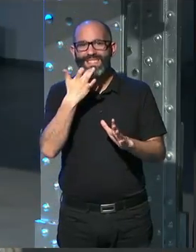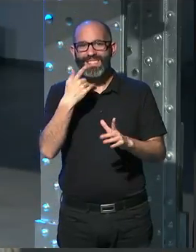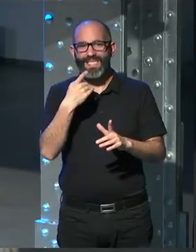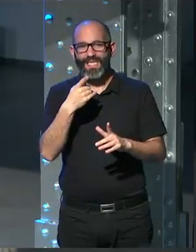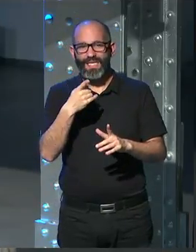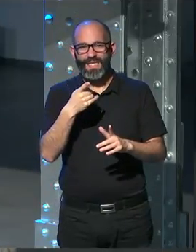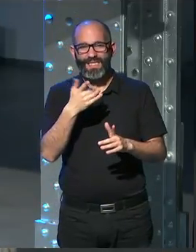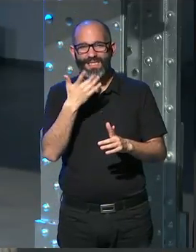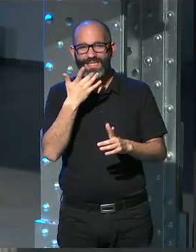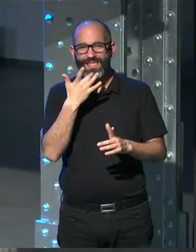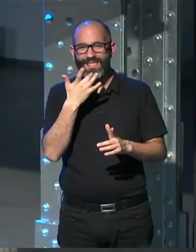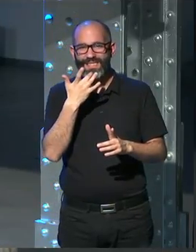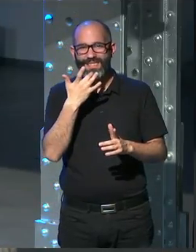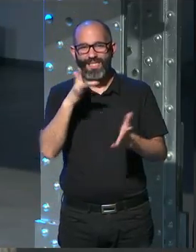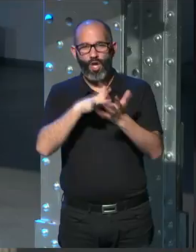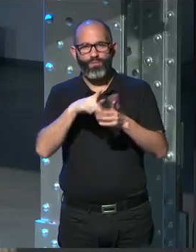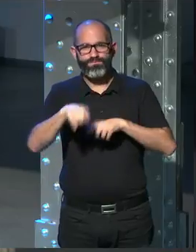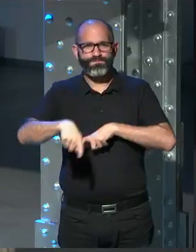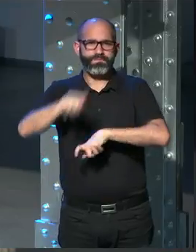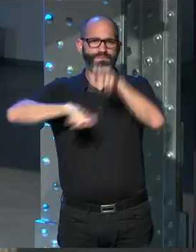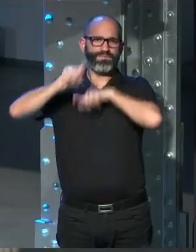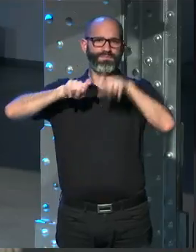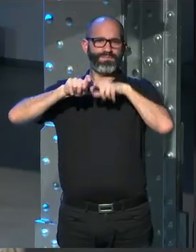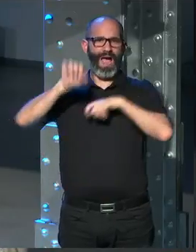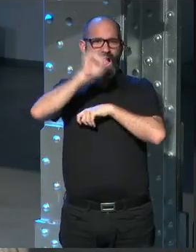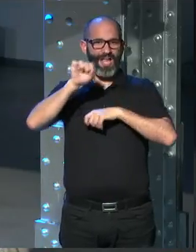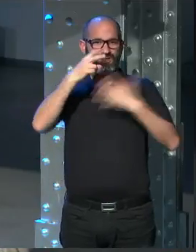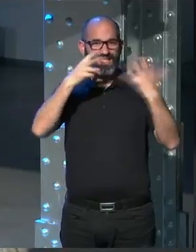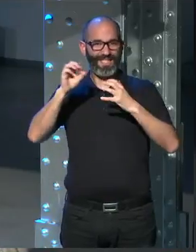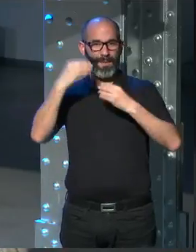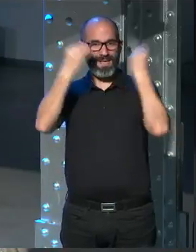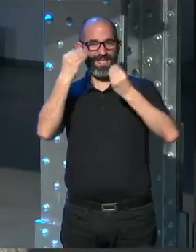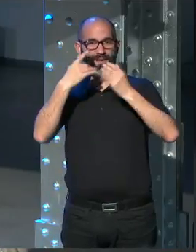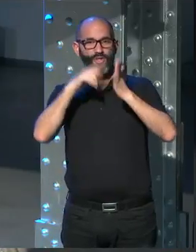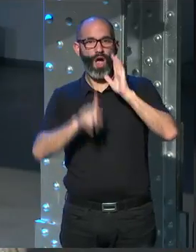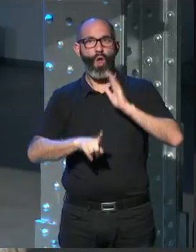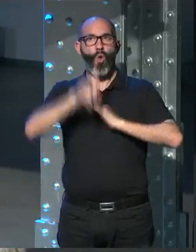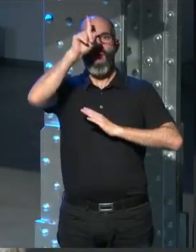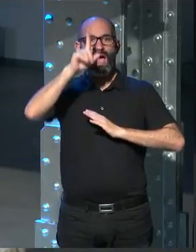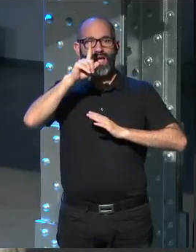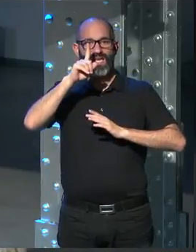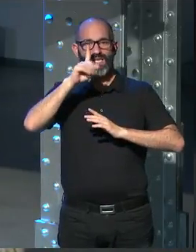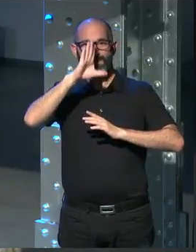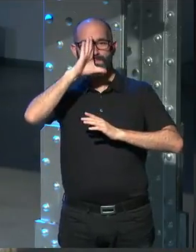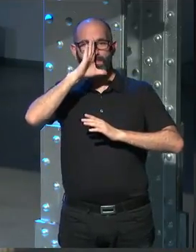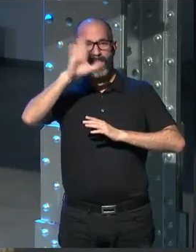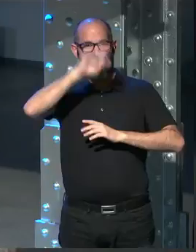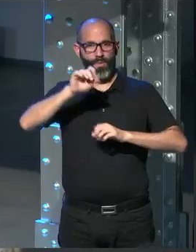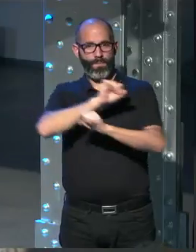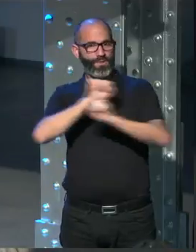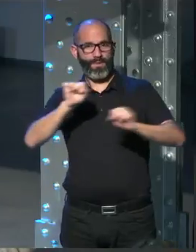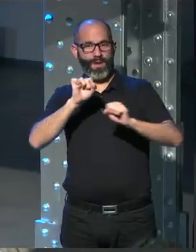retrotraemos a principios de los años 60, lo mismo se decía de la carrera espacial y todo esto. Entonces, me